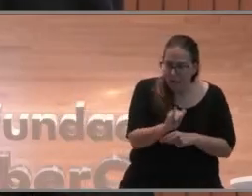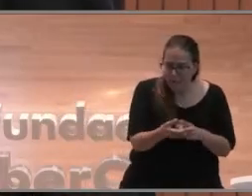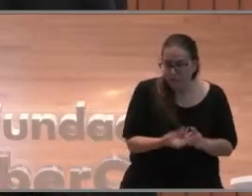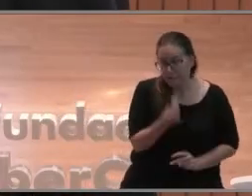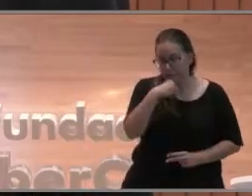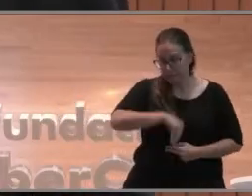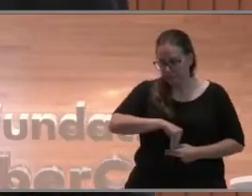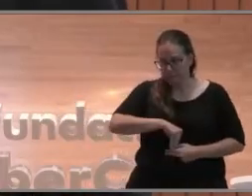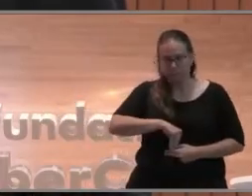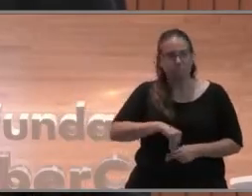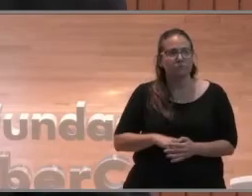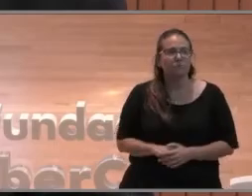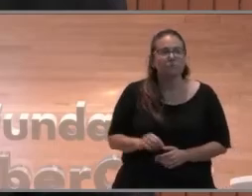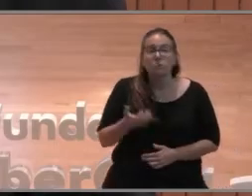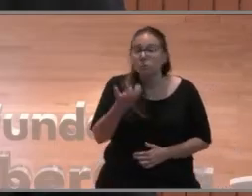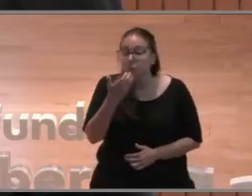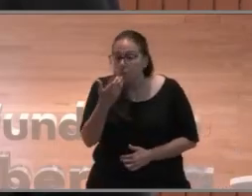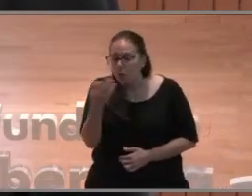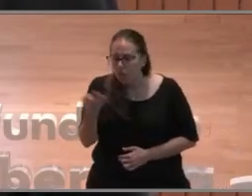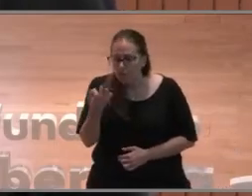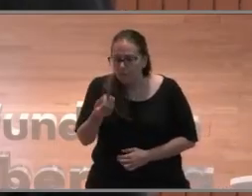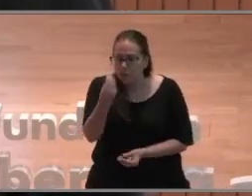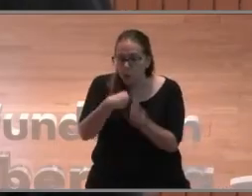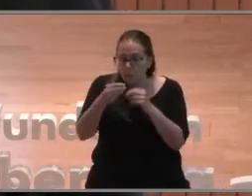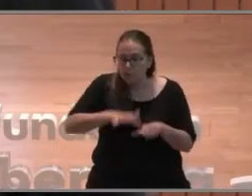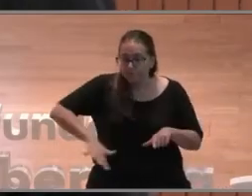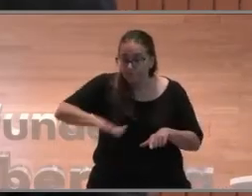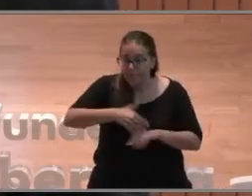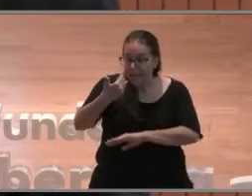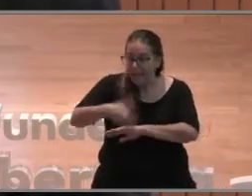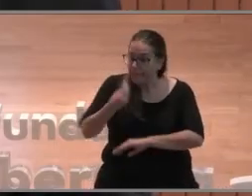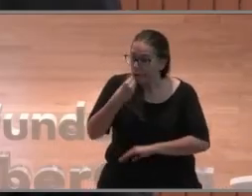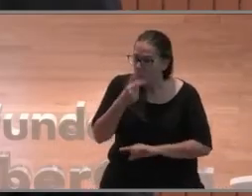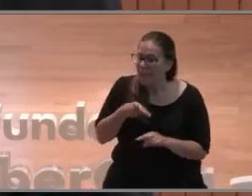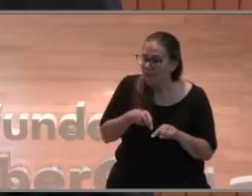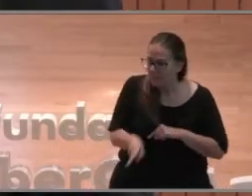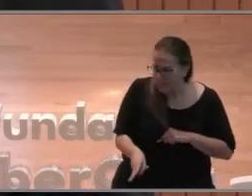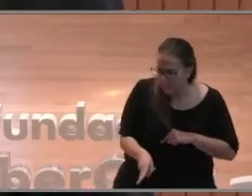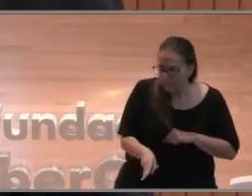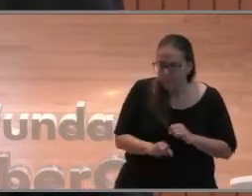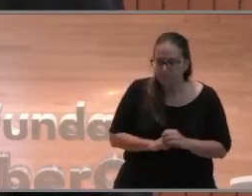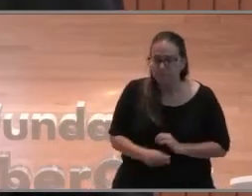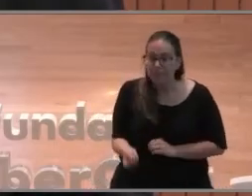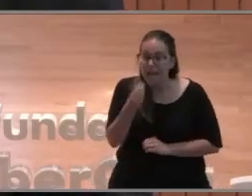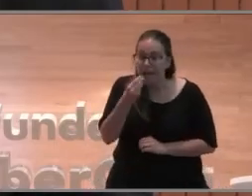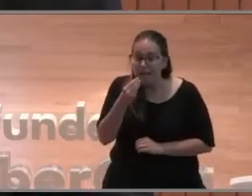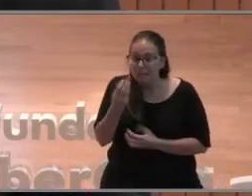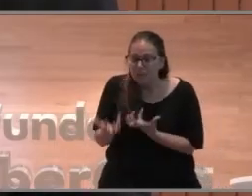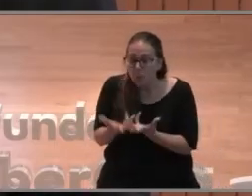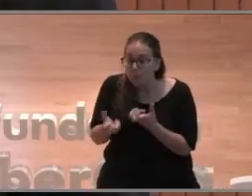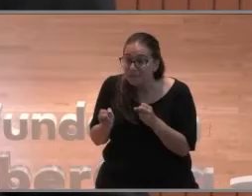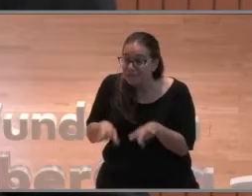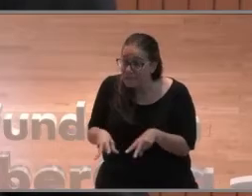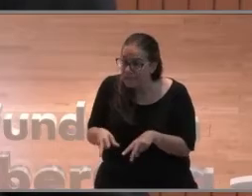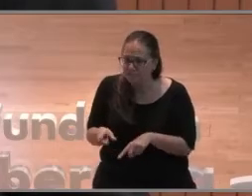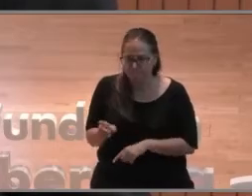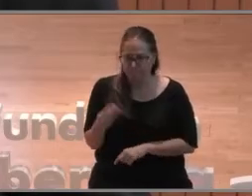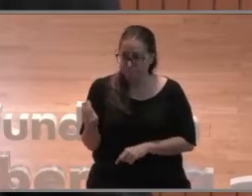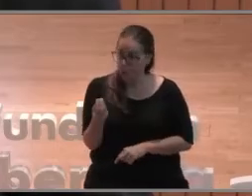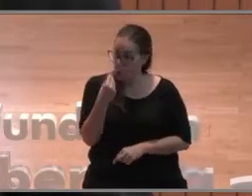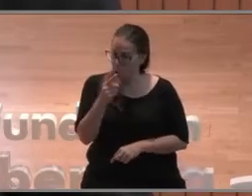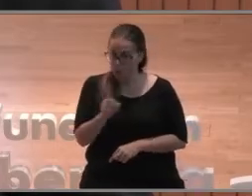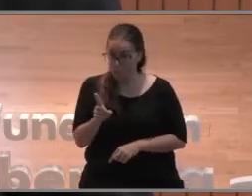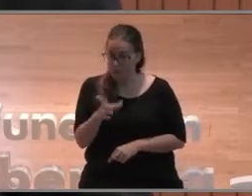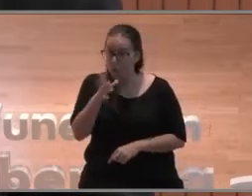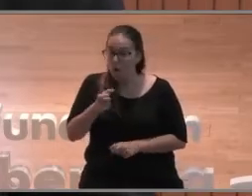consumir alimentos en los lugares establecidos, evitar comer en la calle, no ingerir alimentos crudos, porque es más fácil que haya ahí